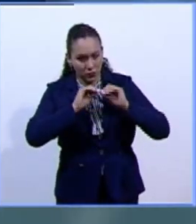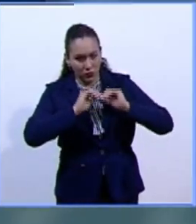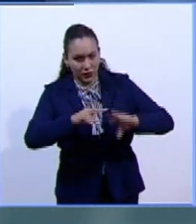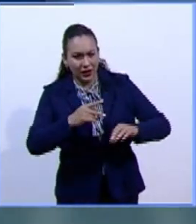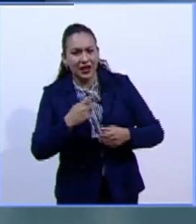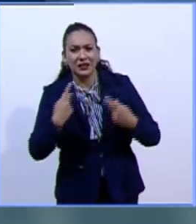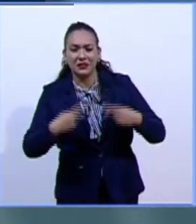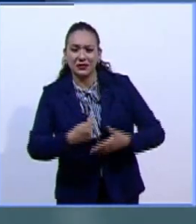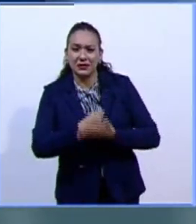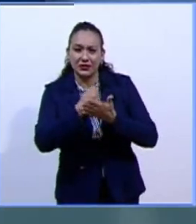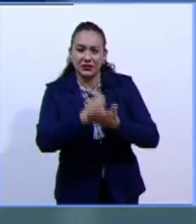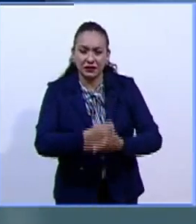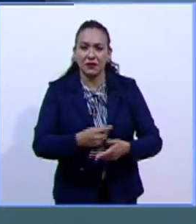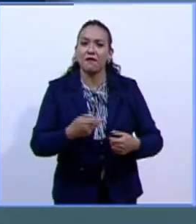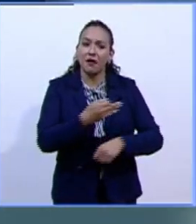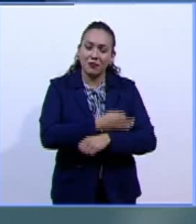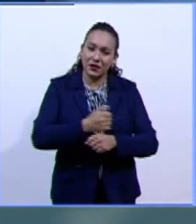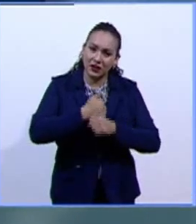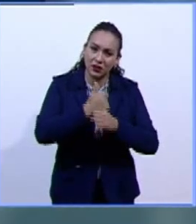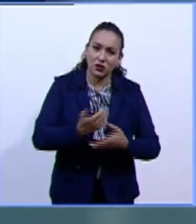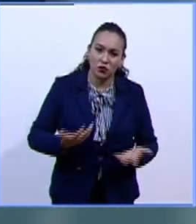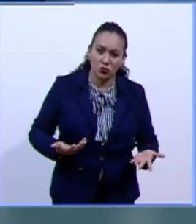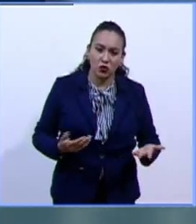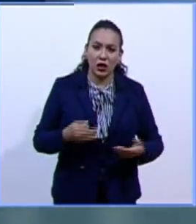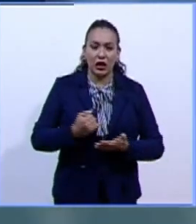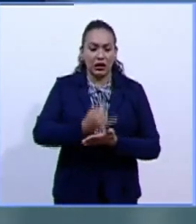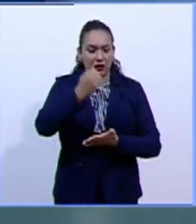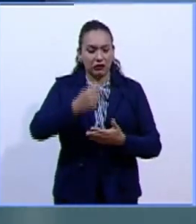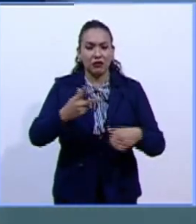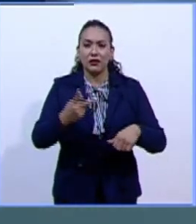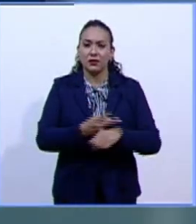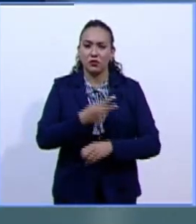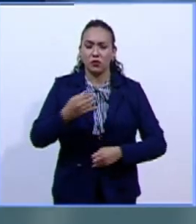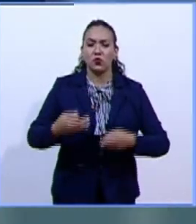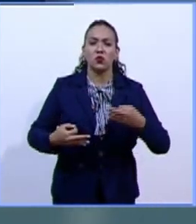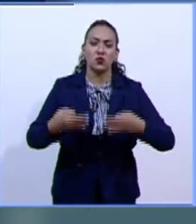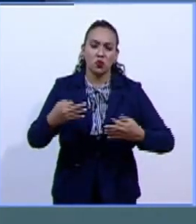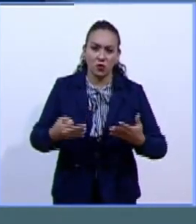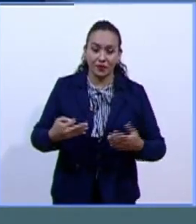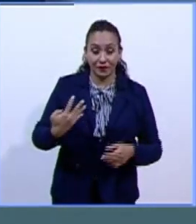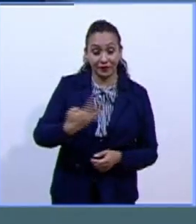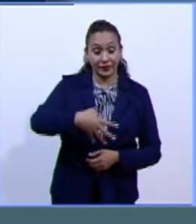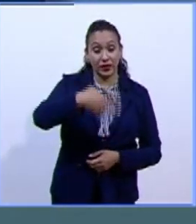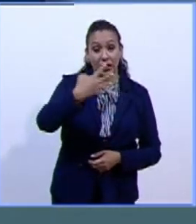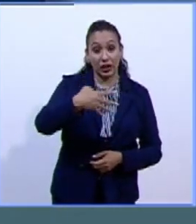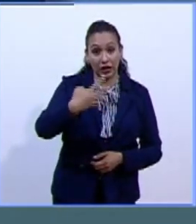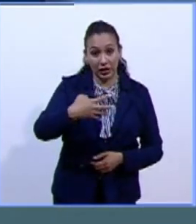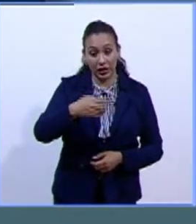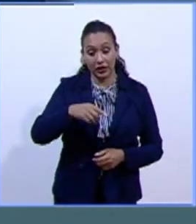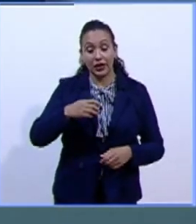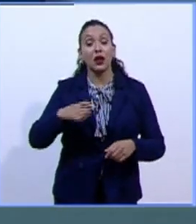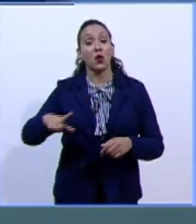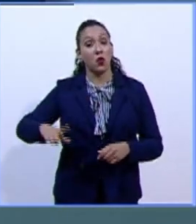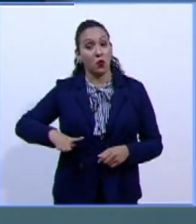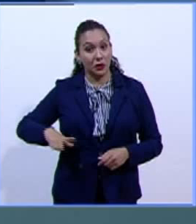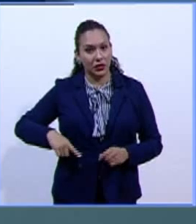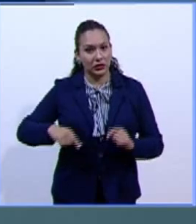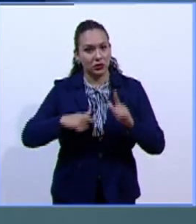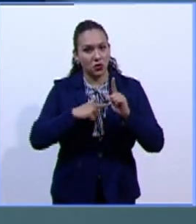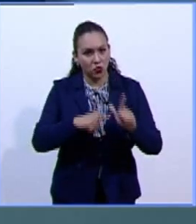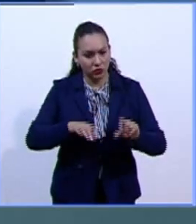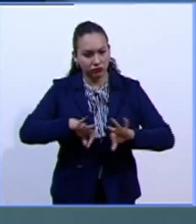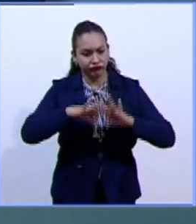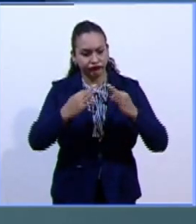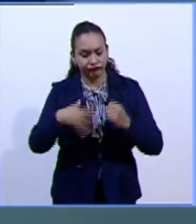difusiones de esta sentencia y su resumen oficial. 14. El Estado continuará adoptando medidas a